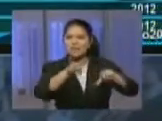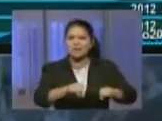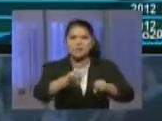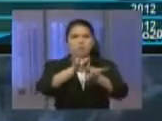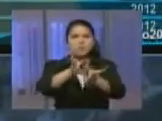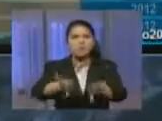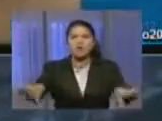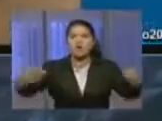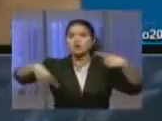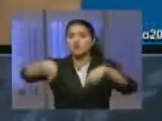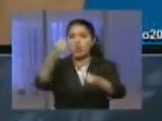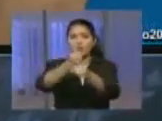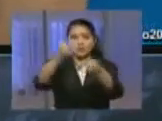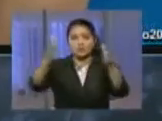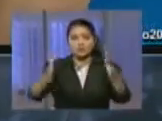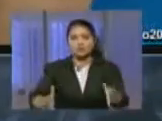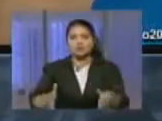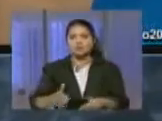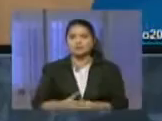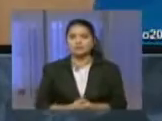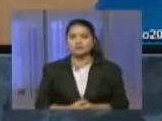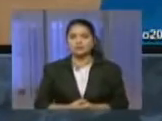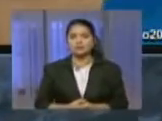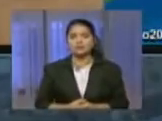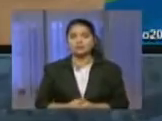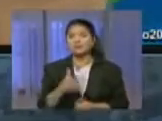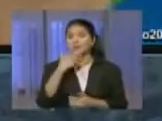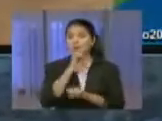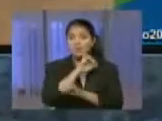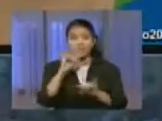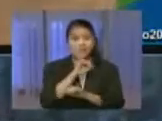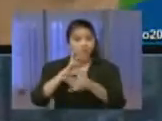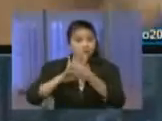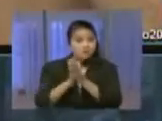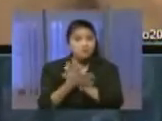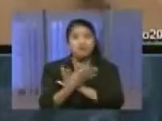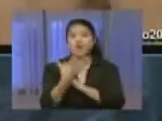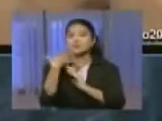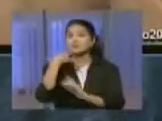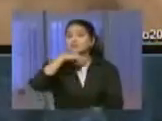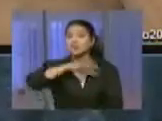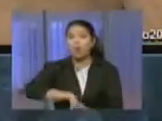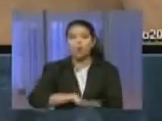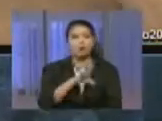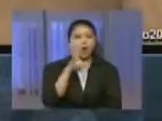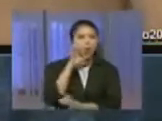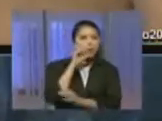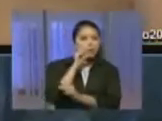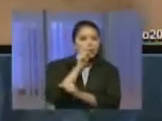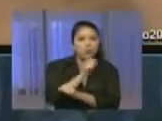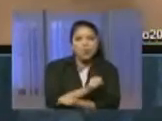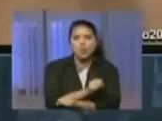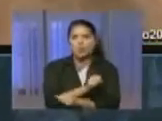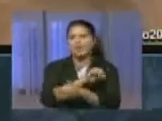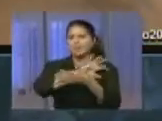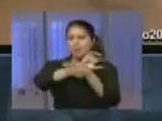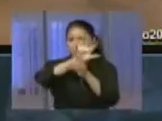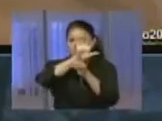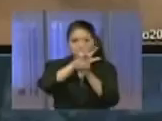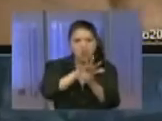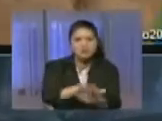estos trabajadores estamos terminando de enterrar una historia oscura de explotación de